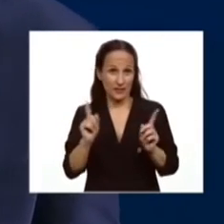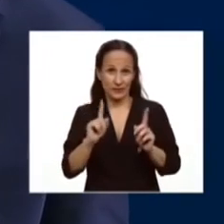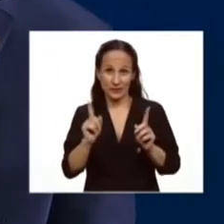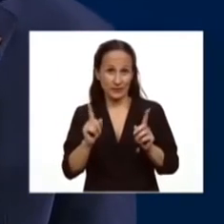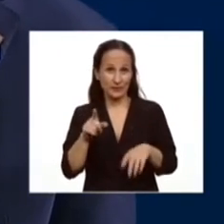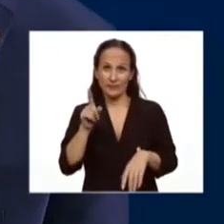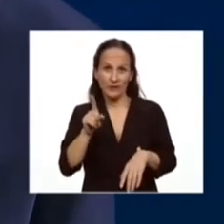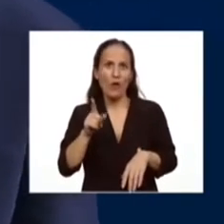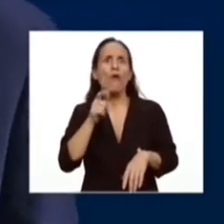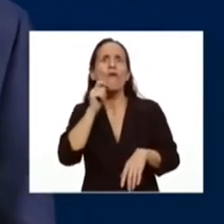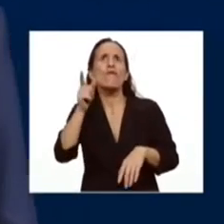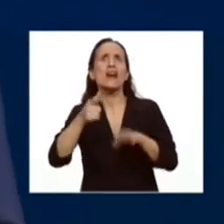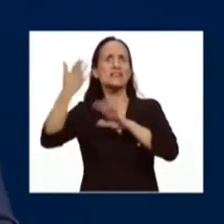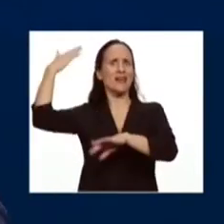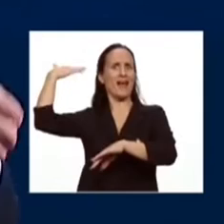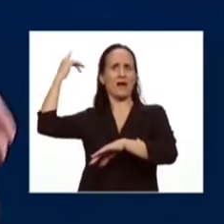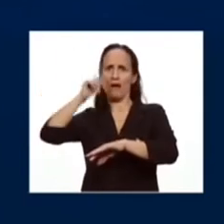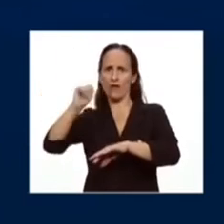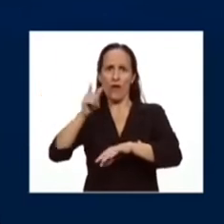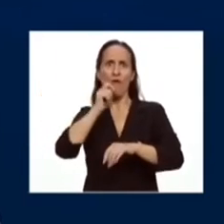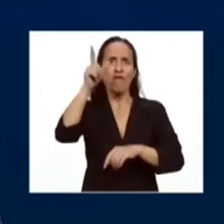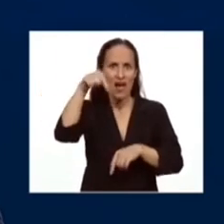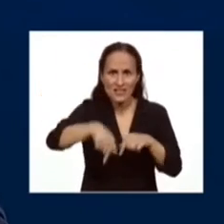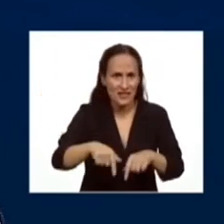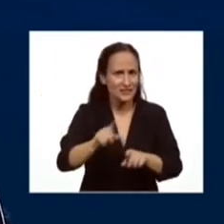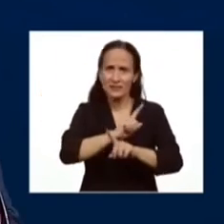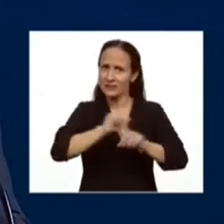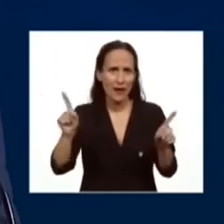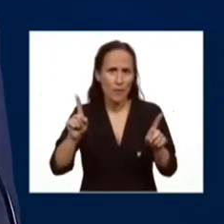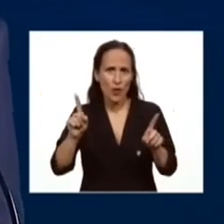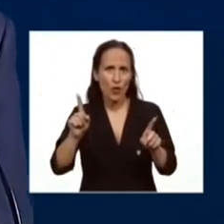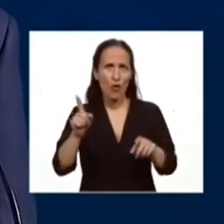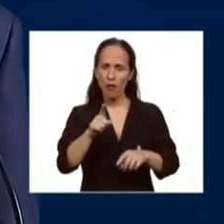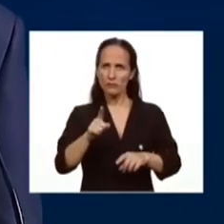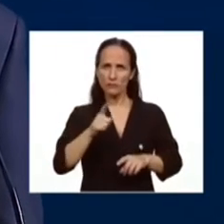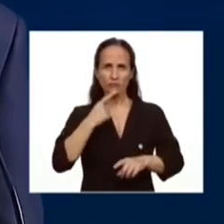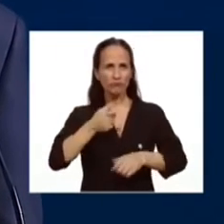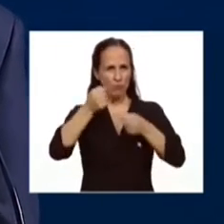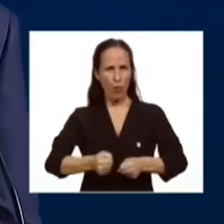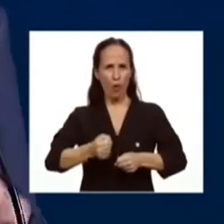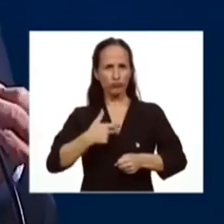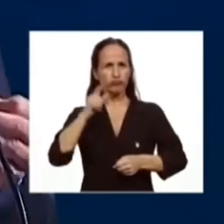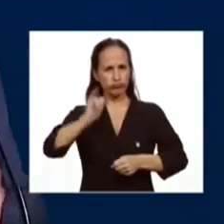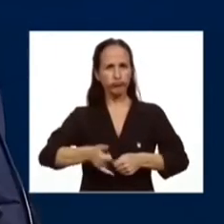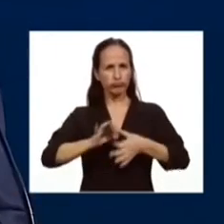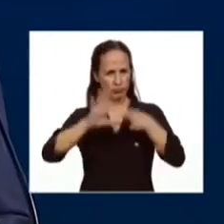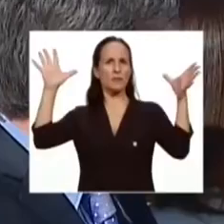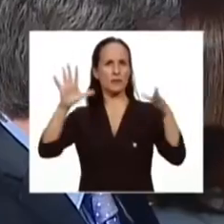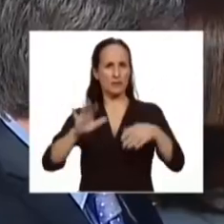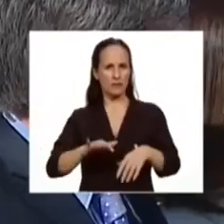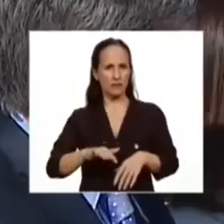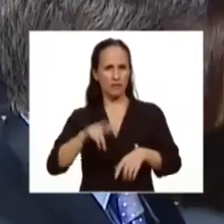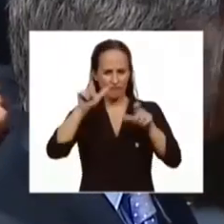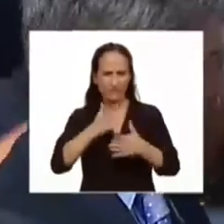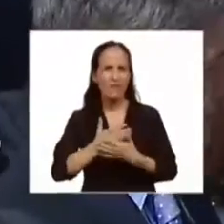momento, ni es fácil hoy, asumir ser independientes, asumir ser libres,